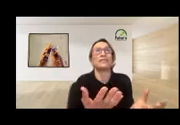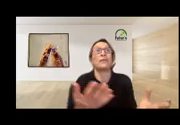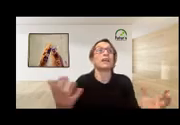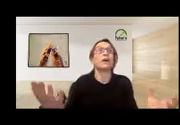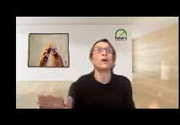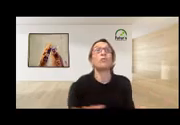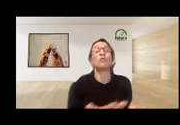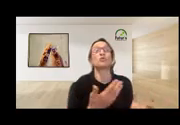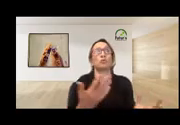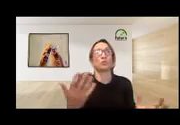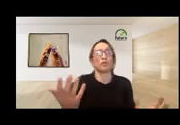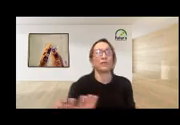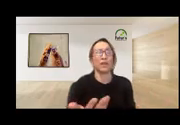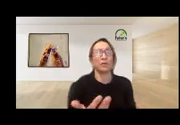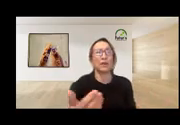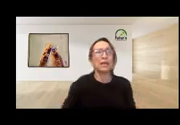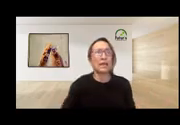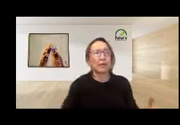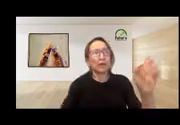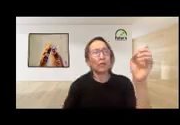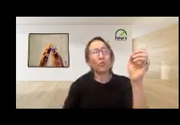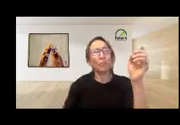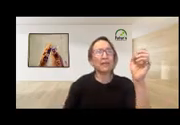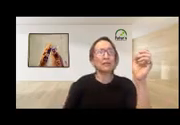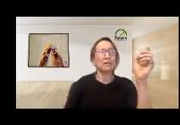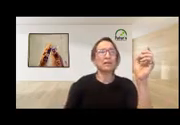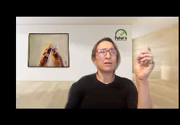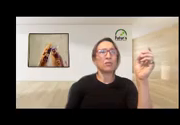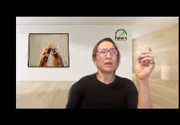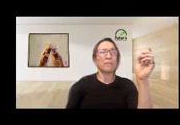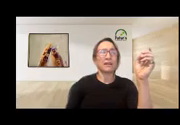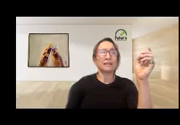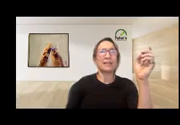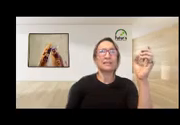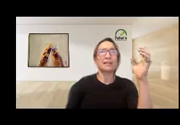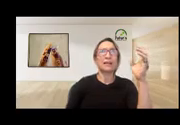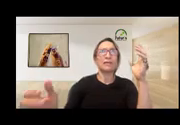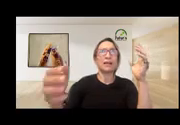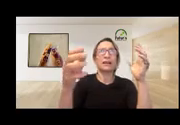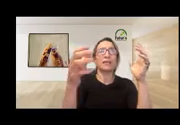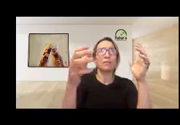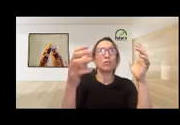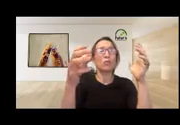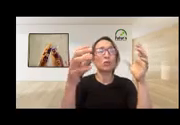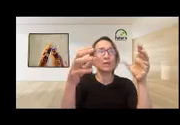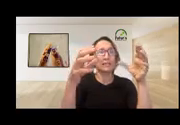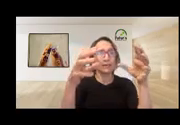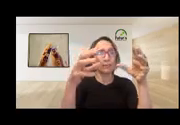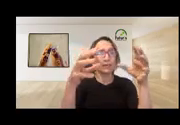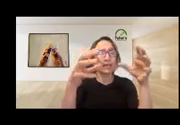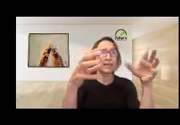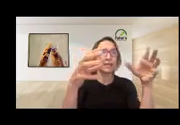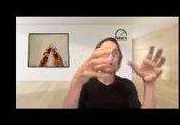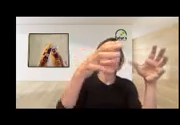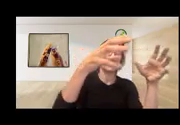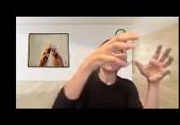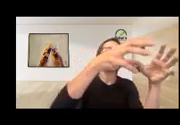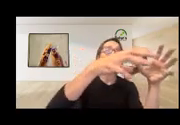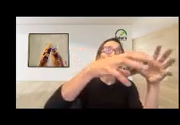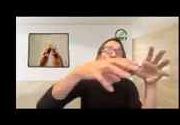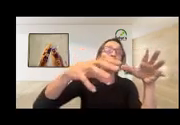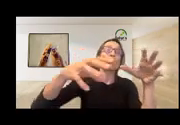huesos realmente, se habían lavado muchos con el río, pero con Pitan lo que parece es que él no murió exactamente